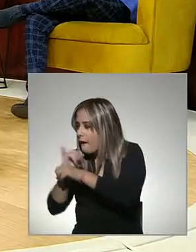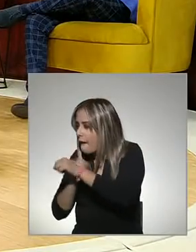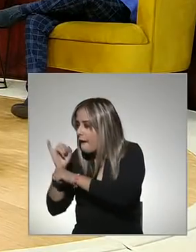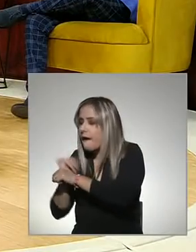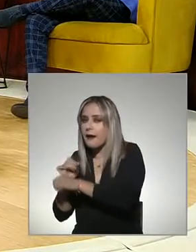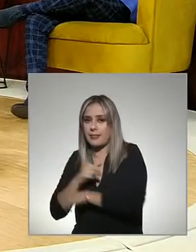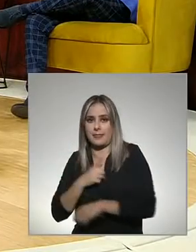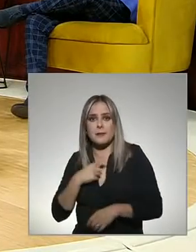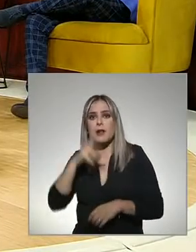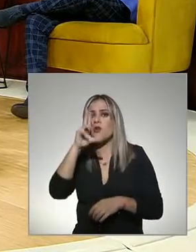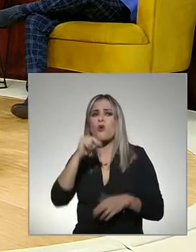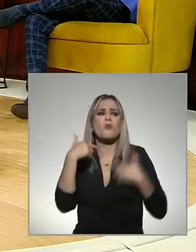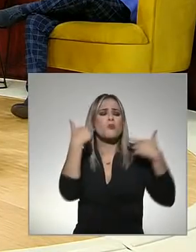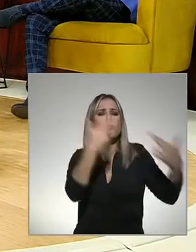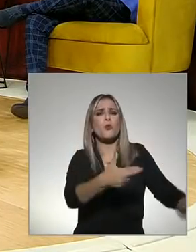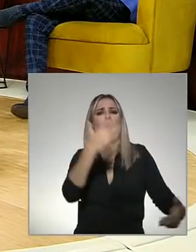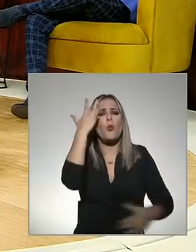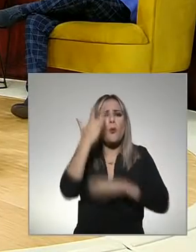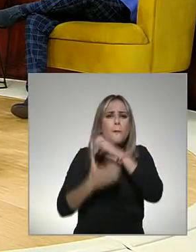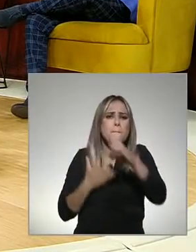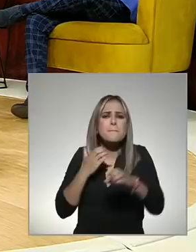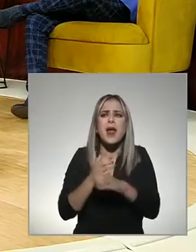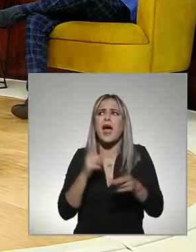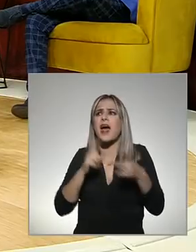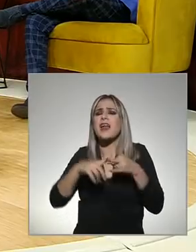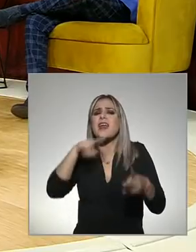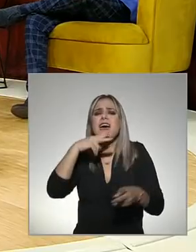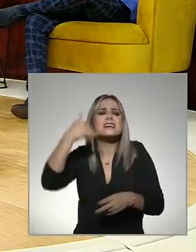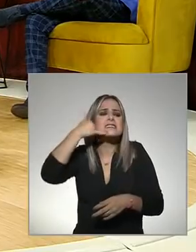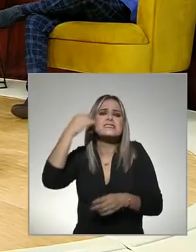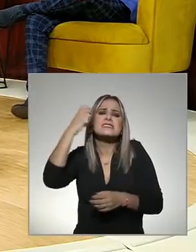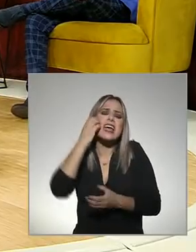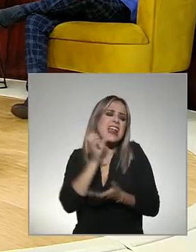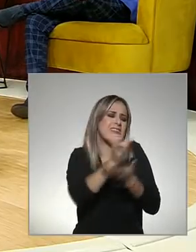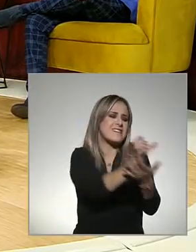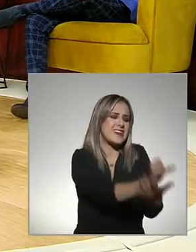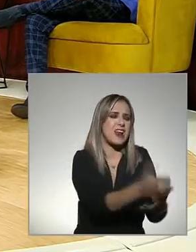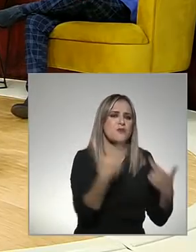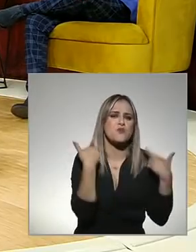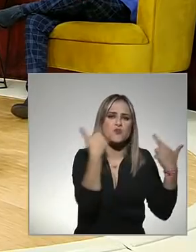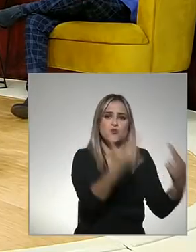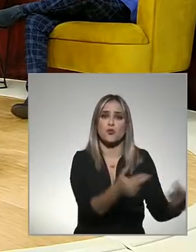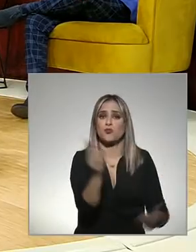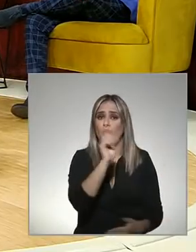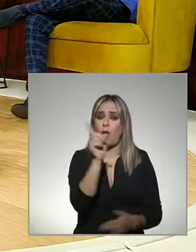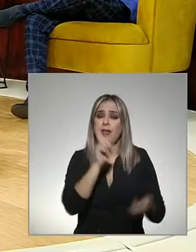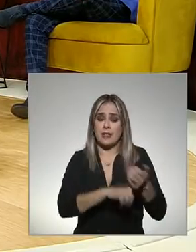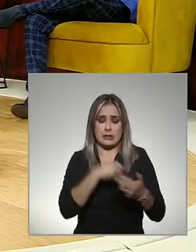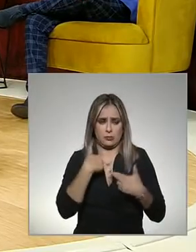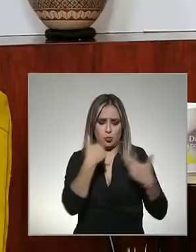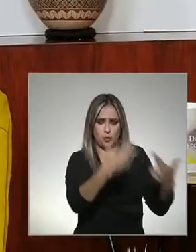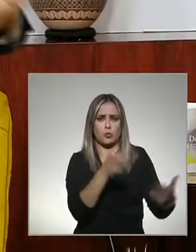en Navidad o en cumpleaños como algo muy bonito sin tener preparado todo el terreno,